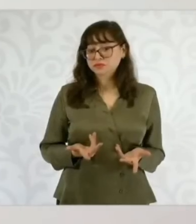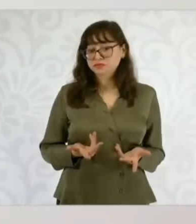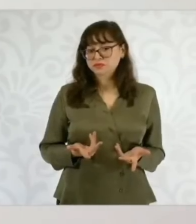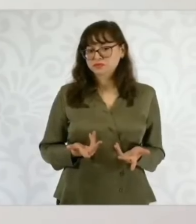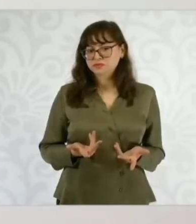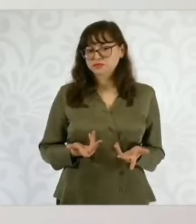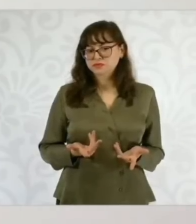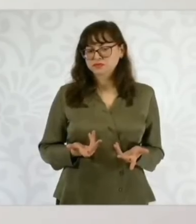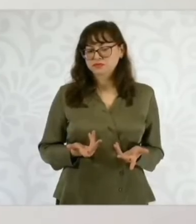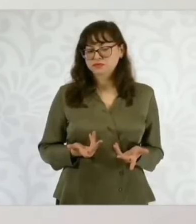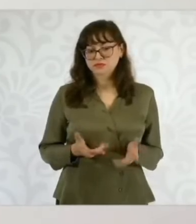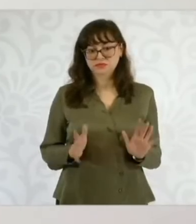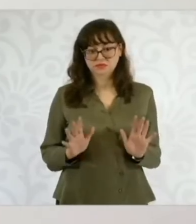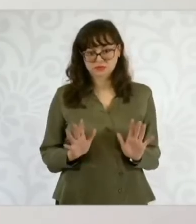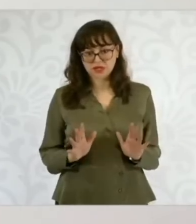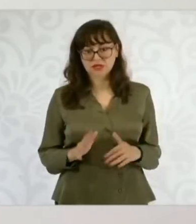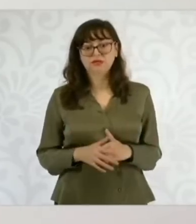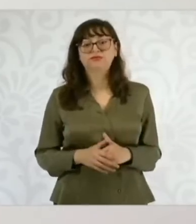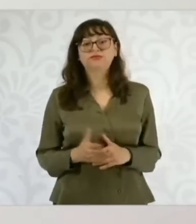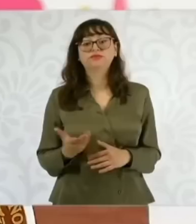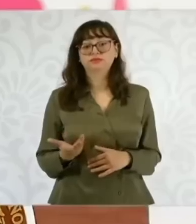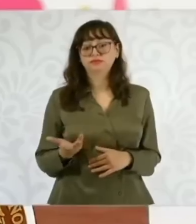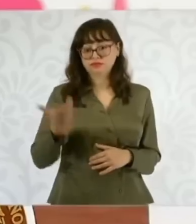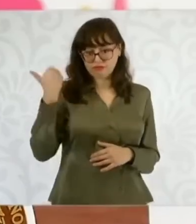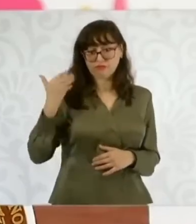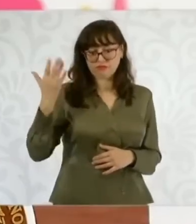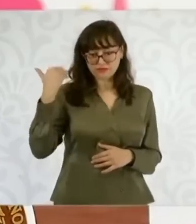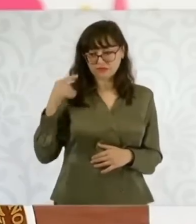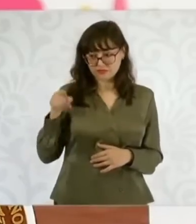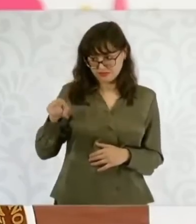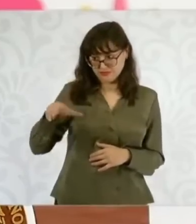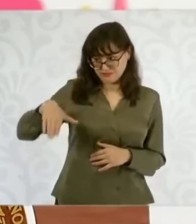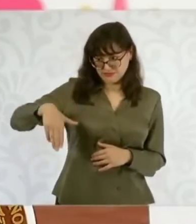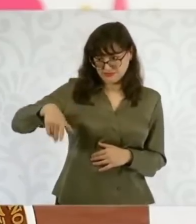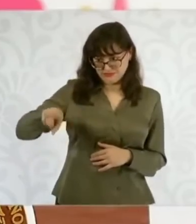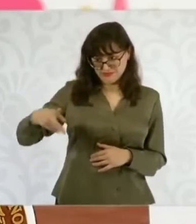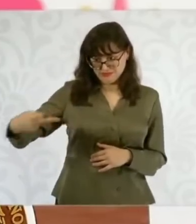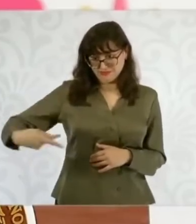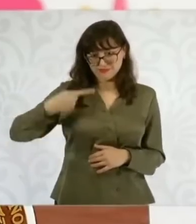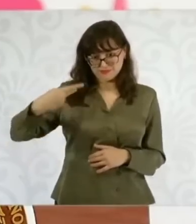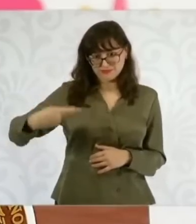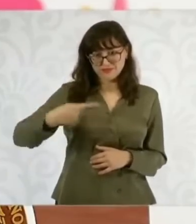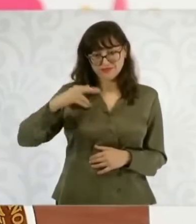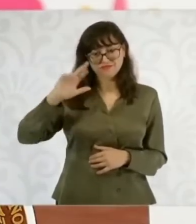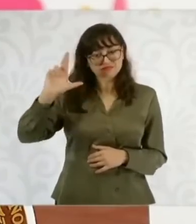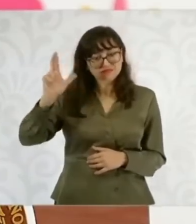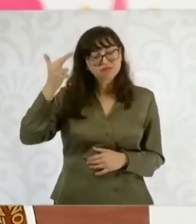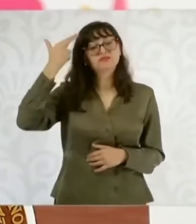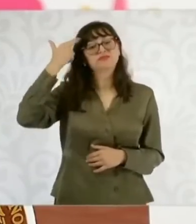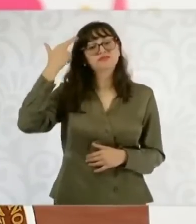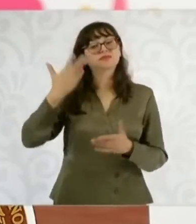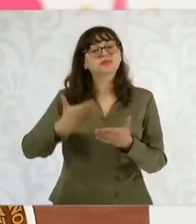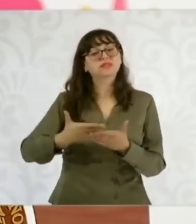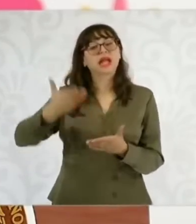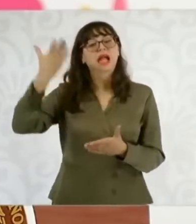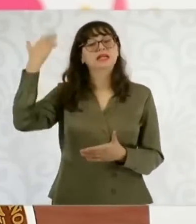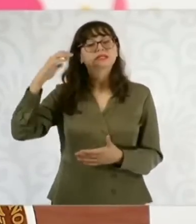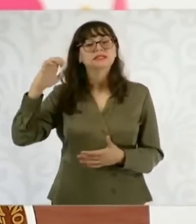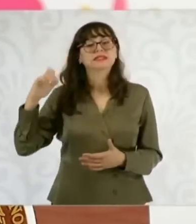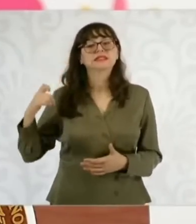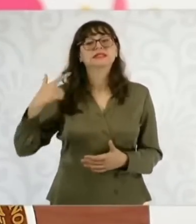este entreguismo del que se hablaba de los gobiernos del pasado y de la intervención de